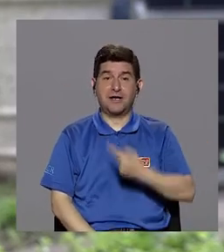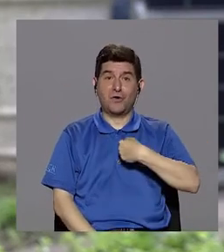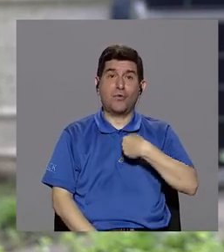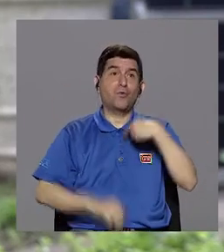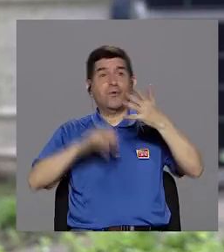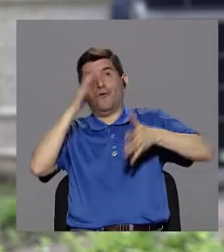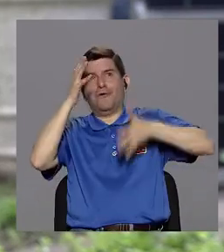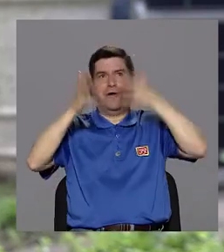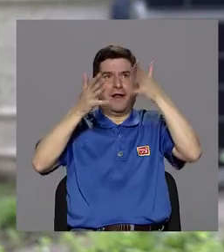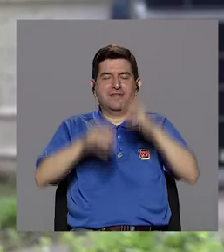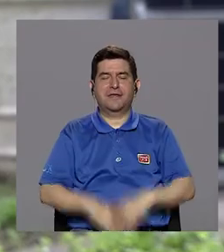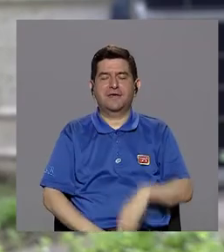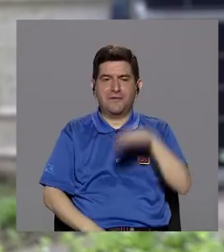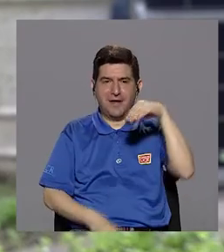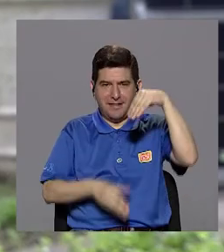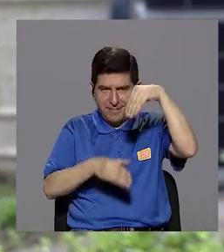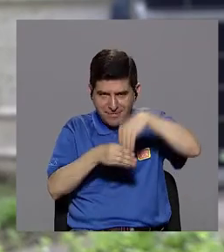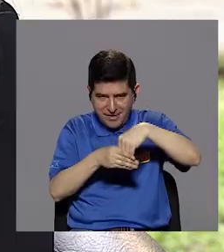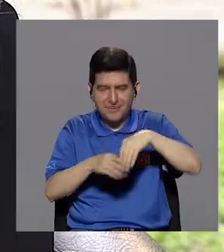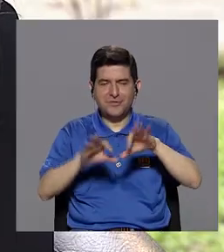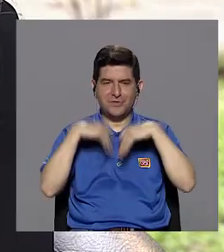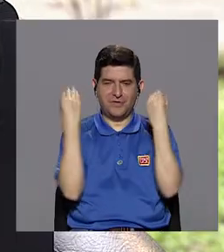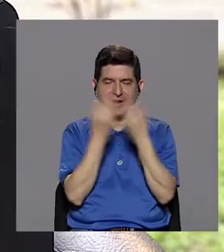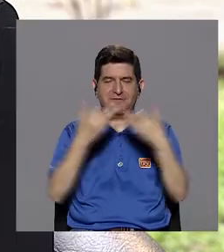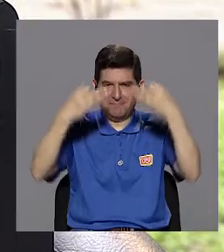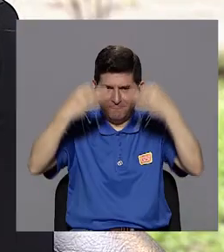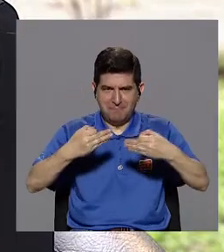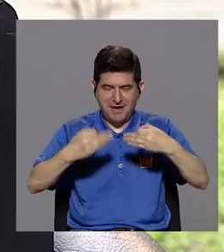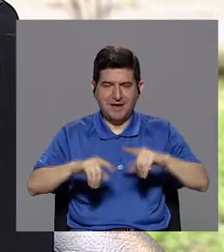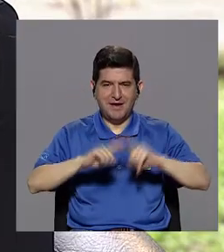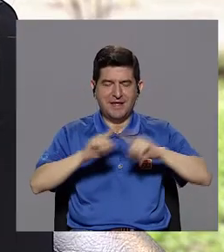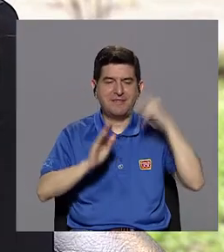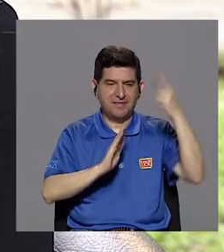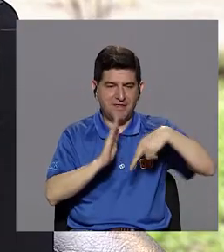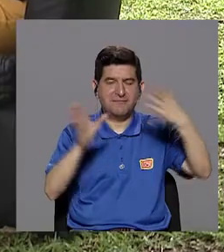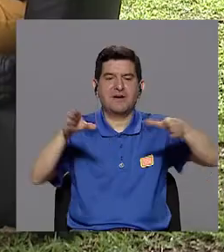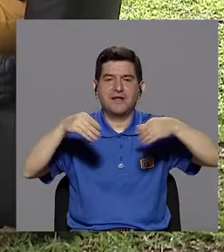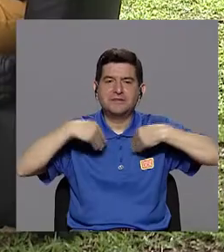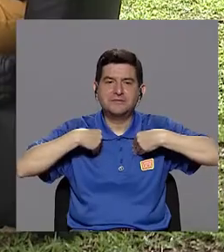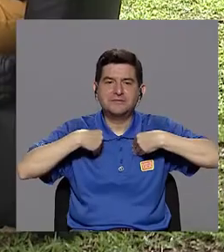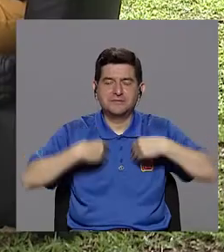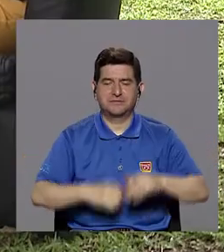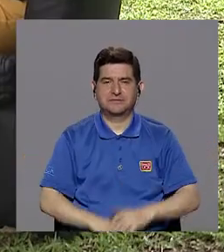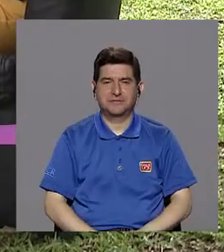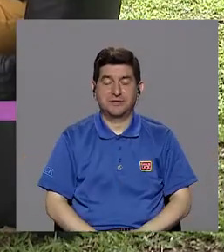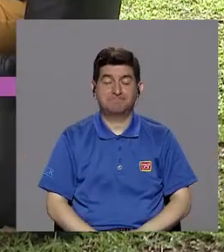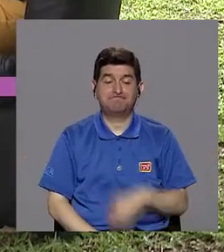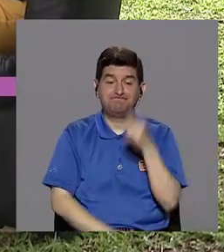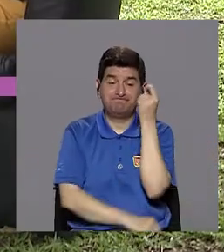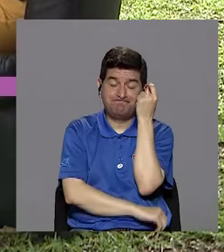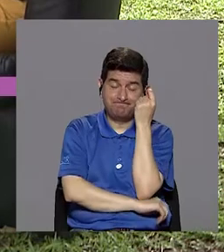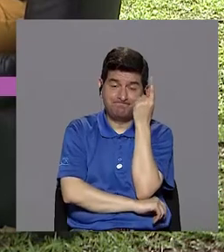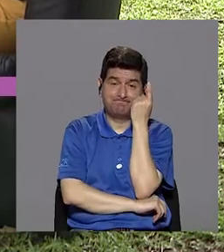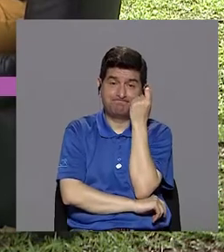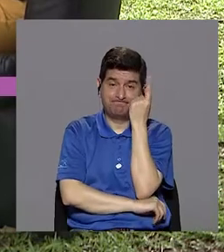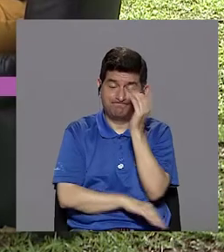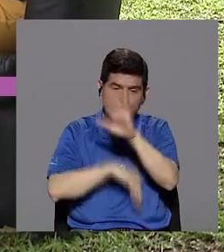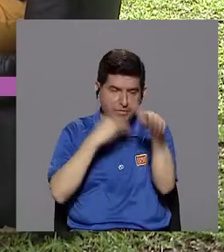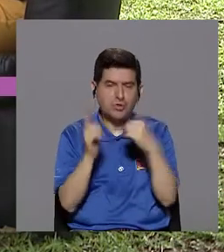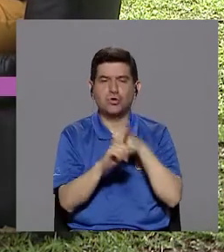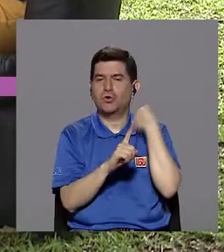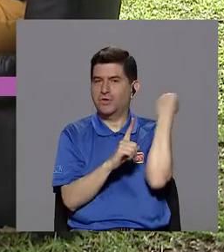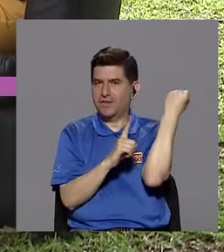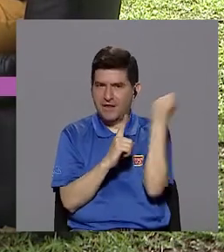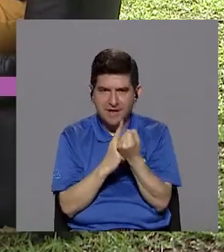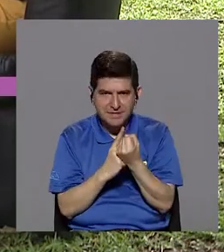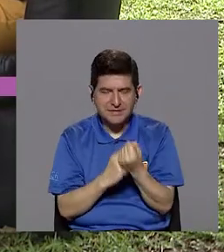creatividad y una disposición dentro de la familia para asumir diferentes roles, que van a tener que comprender toda la